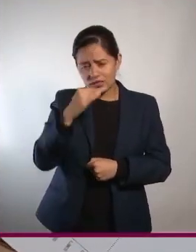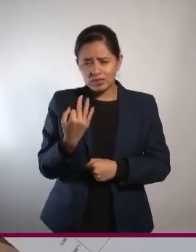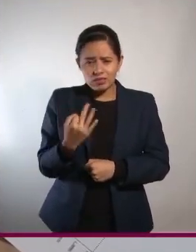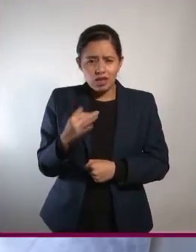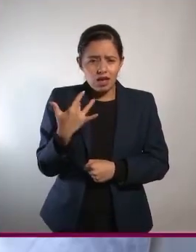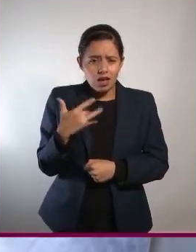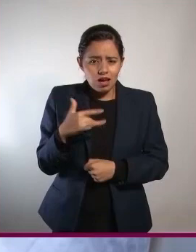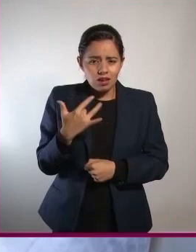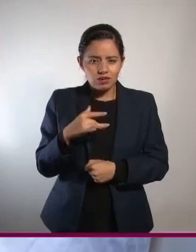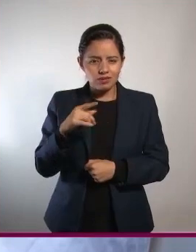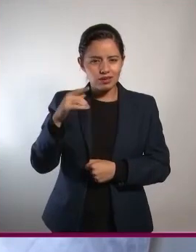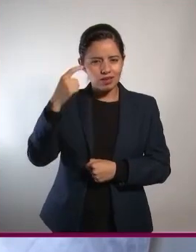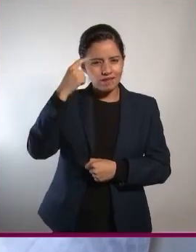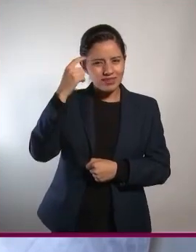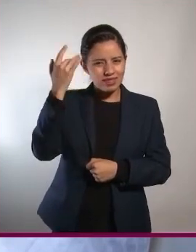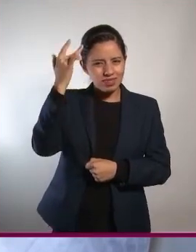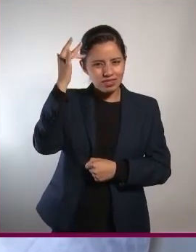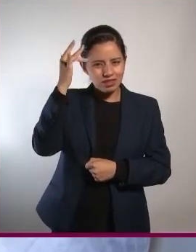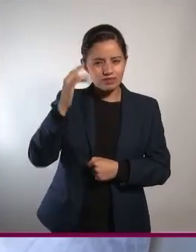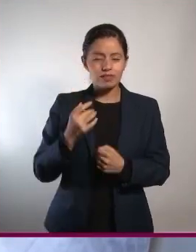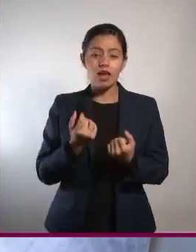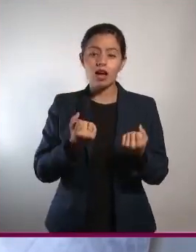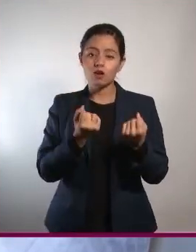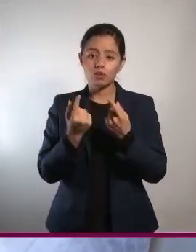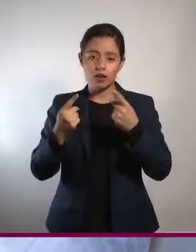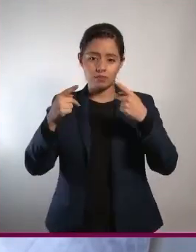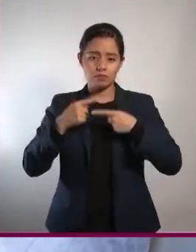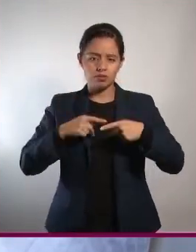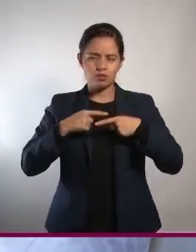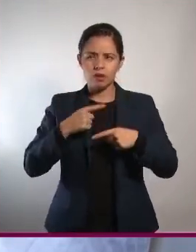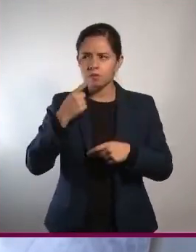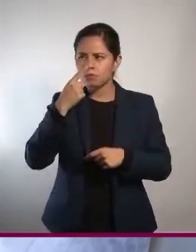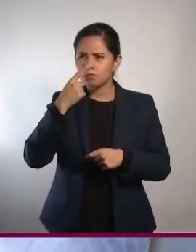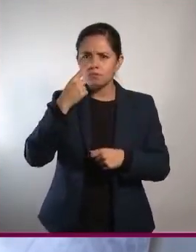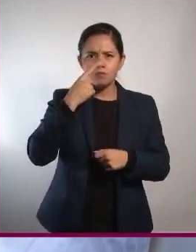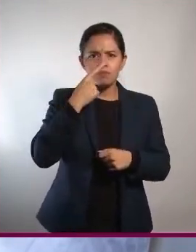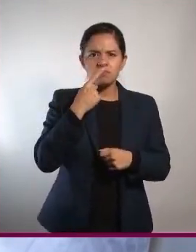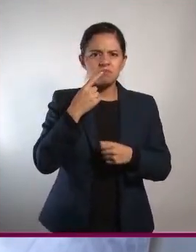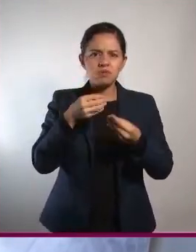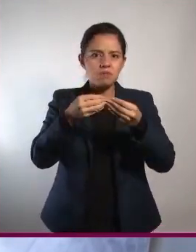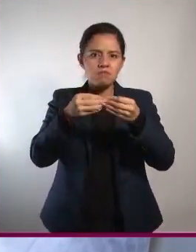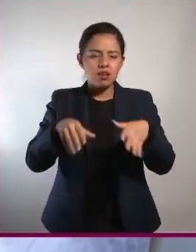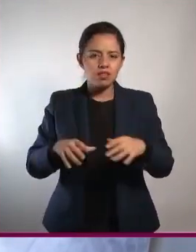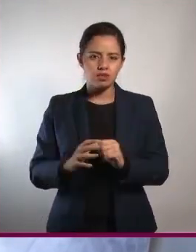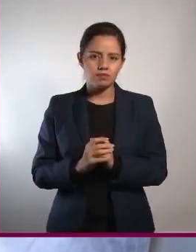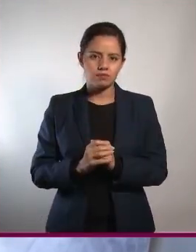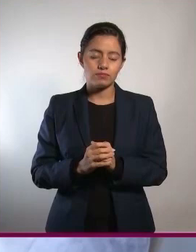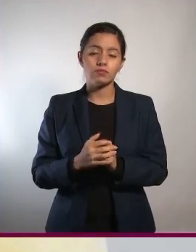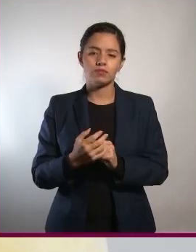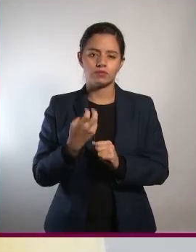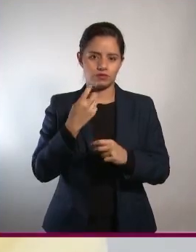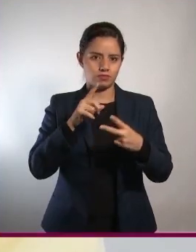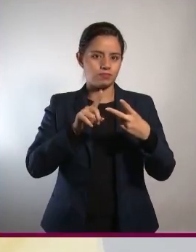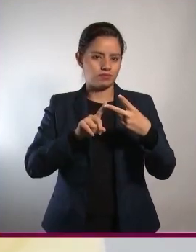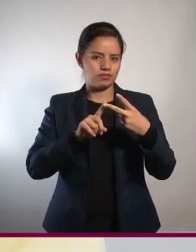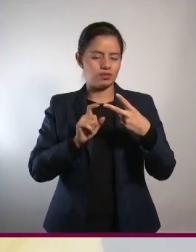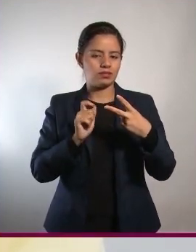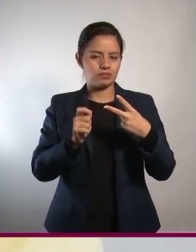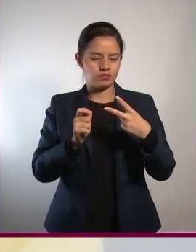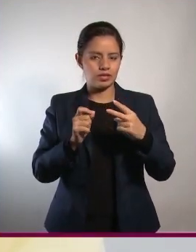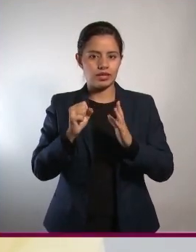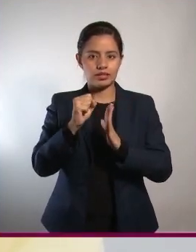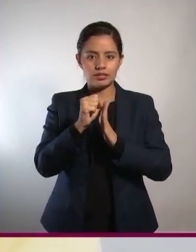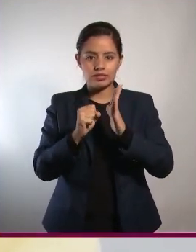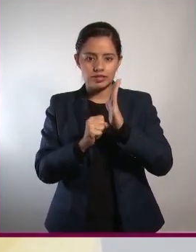cabeza. En esta etapa es donde algunas personas pierden el olfato. Esta fase inflamatoria es cuando el